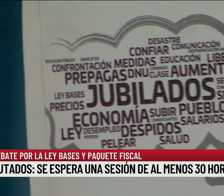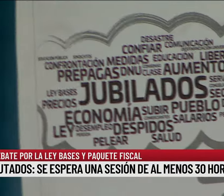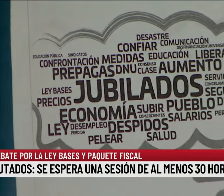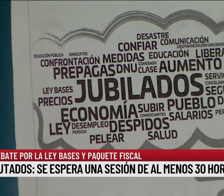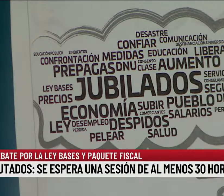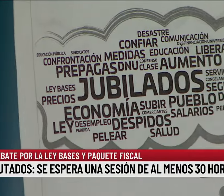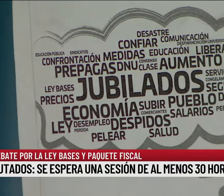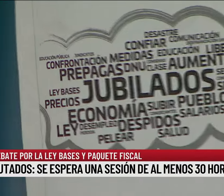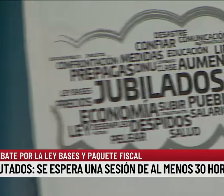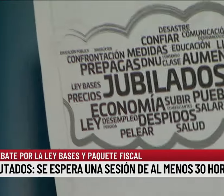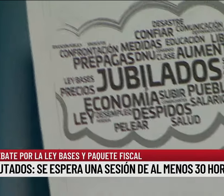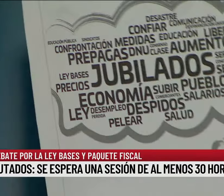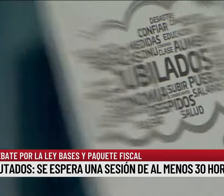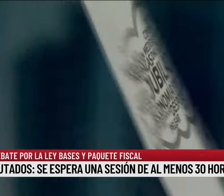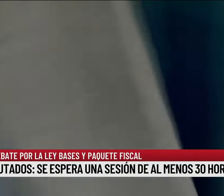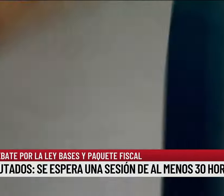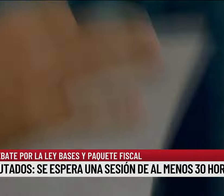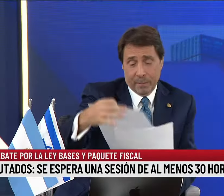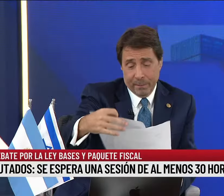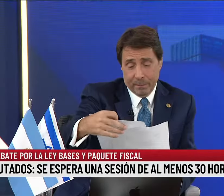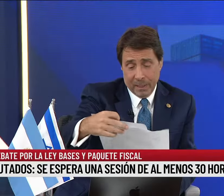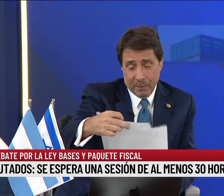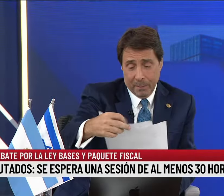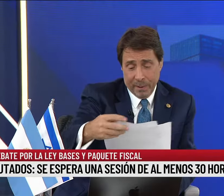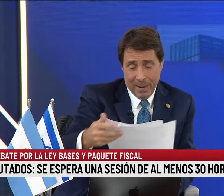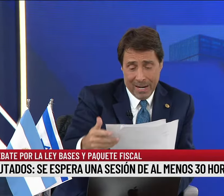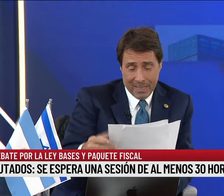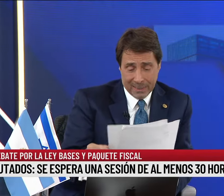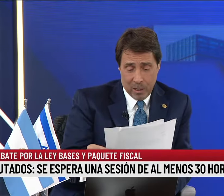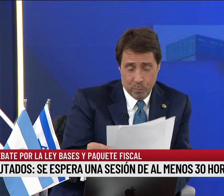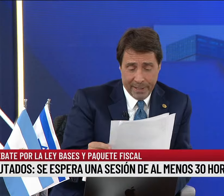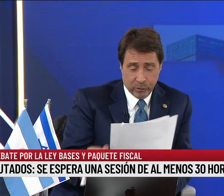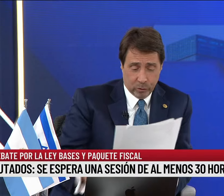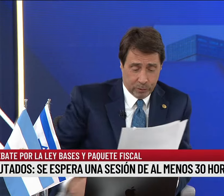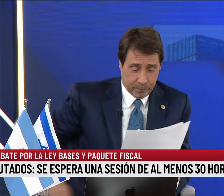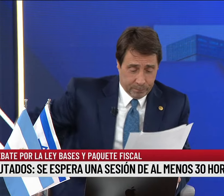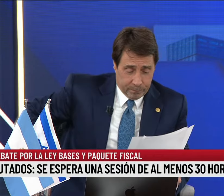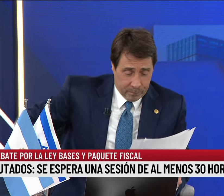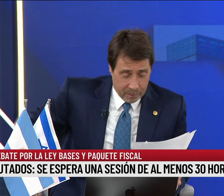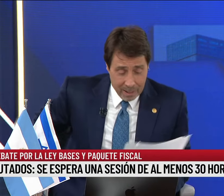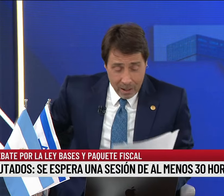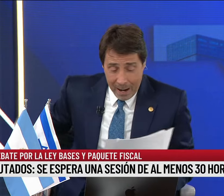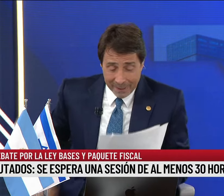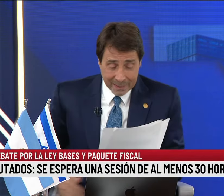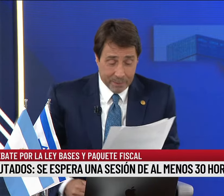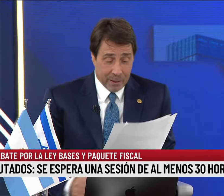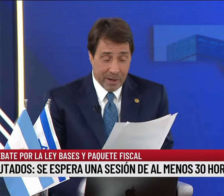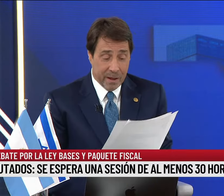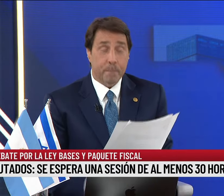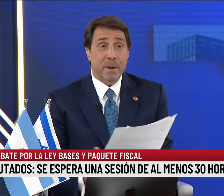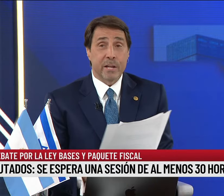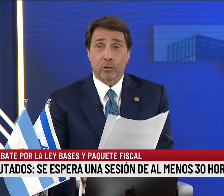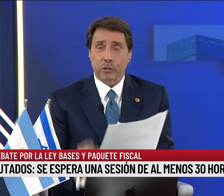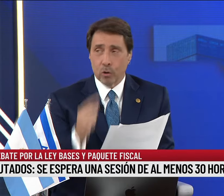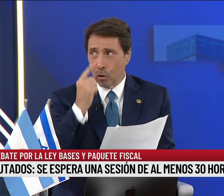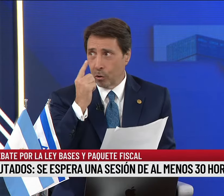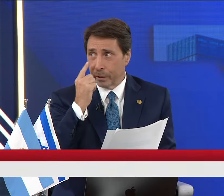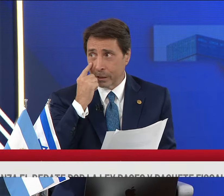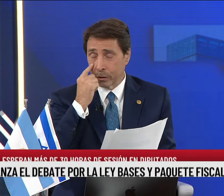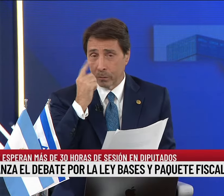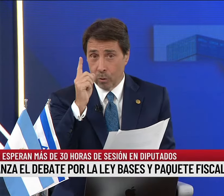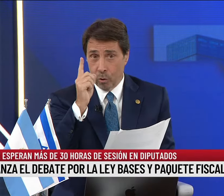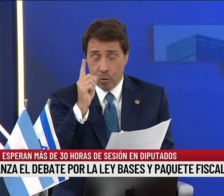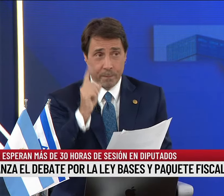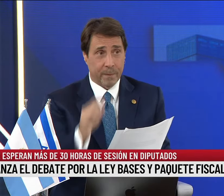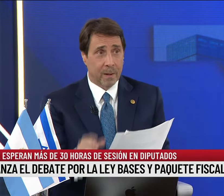es la palabra. También el tema prepagas, aumentos. Aparece la palabra despidos. Ojo con